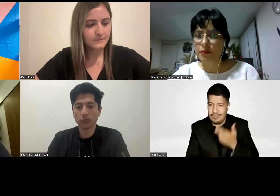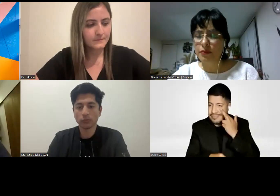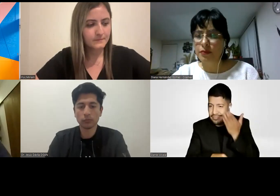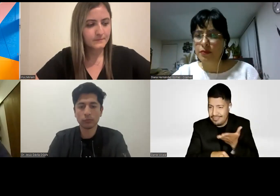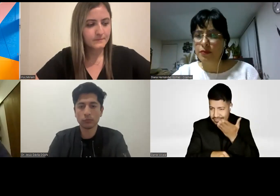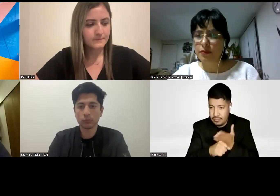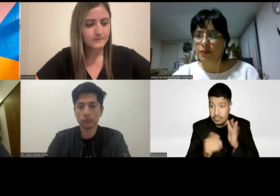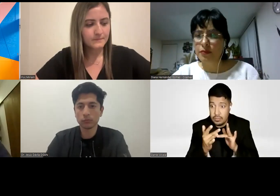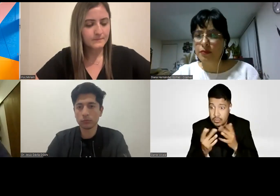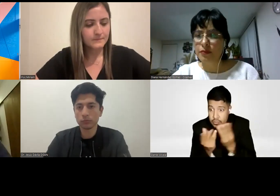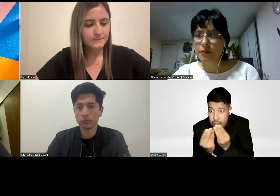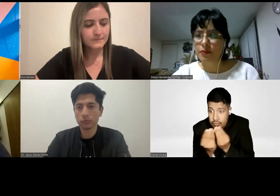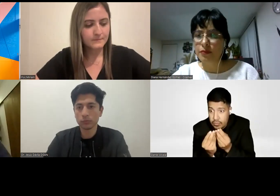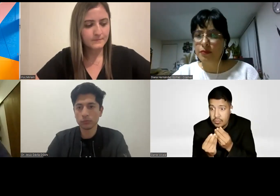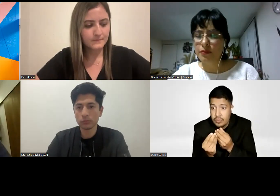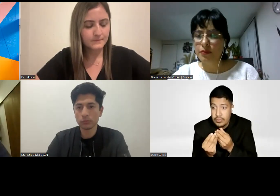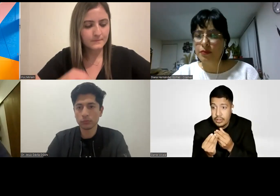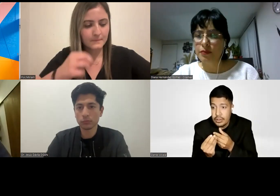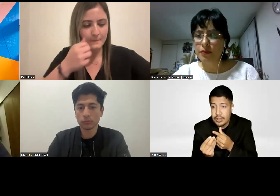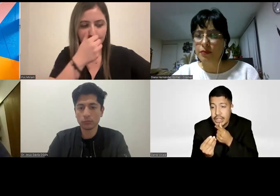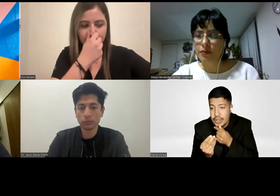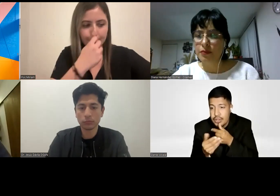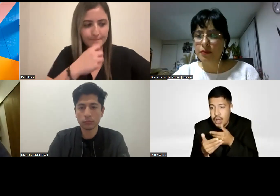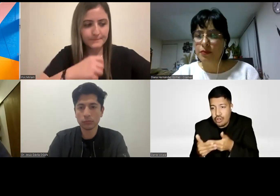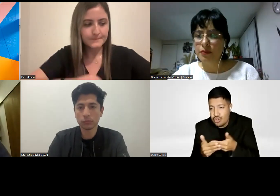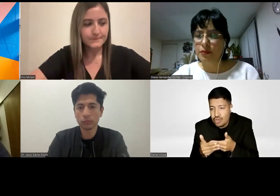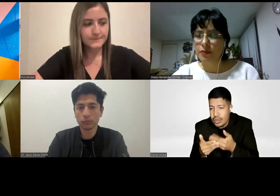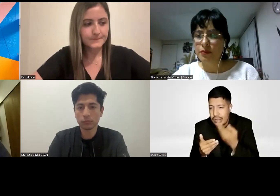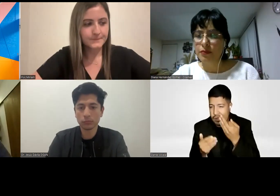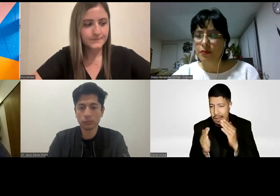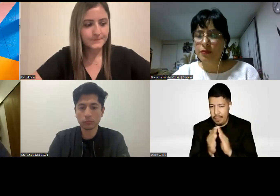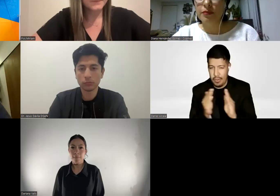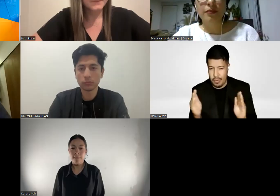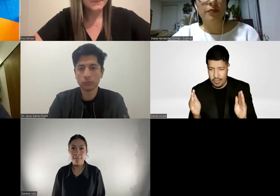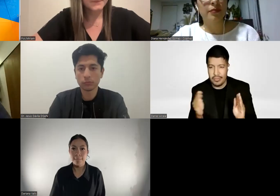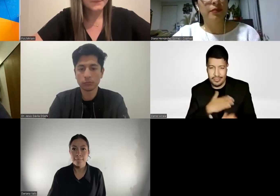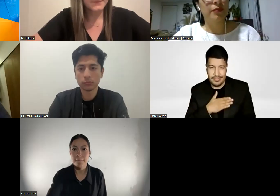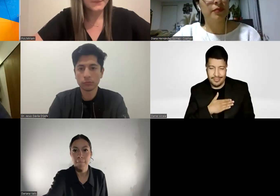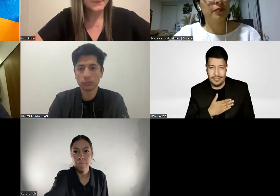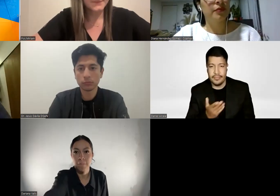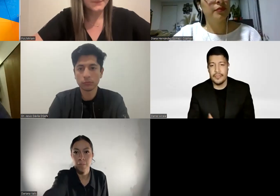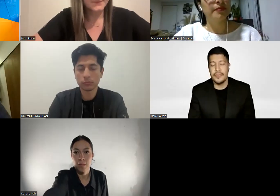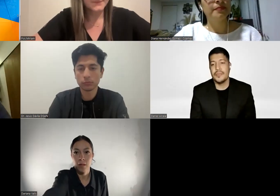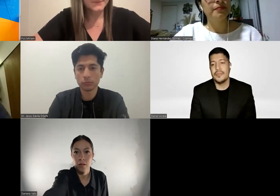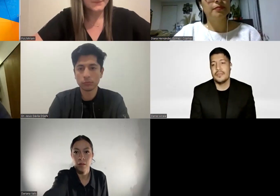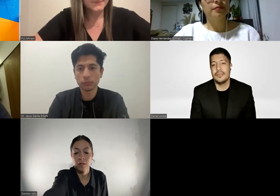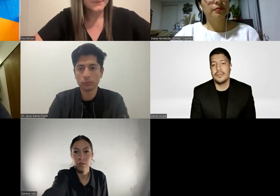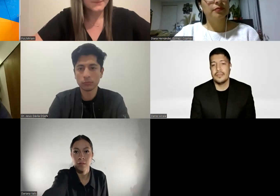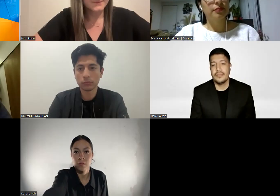contacto directo con los lactantes, con los pequeños. De verdad agradecemos muchísimo la